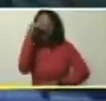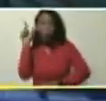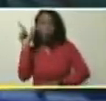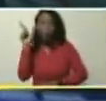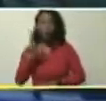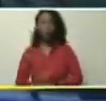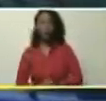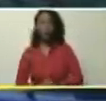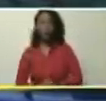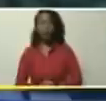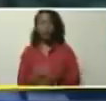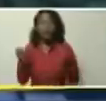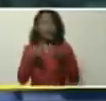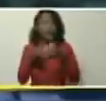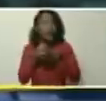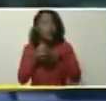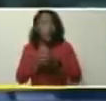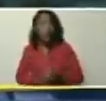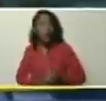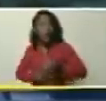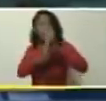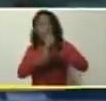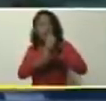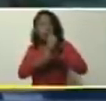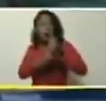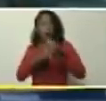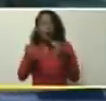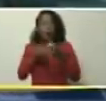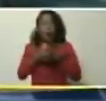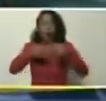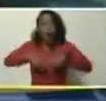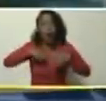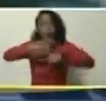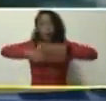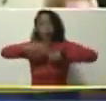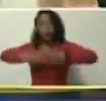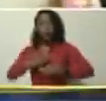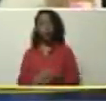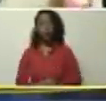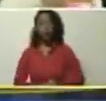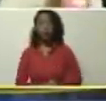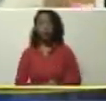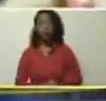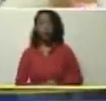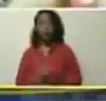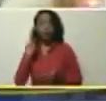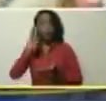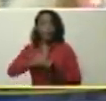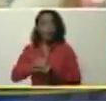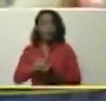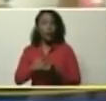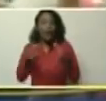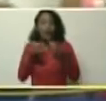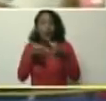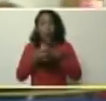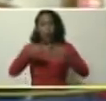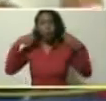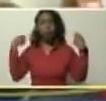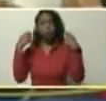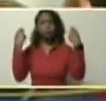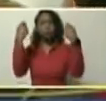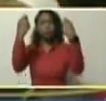Venezuela, el equipo conductor colectivo de la revolución, la llegada del comando de